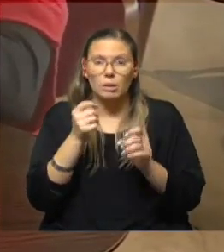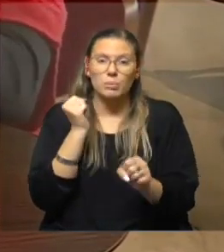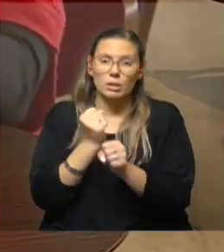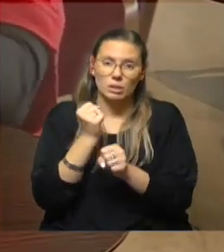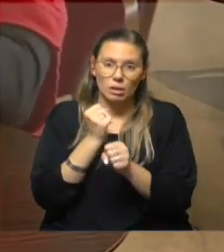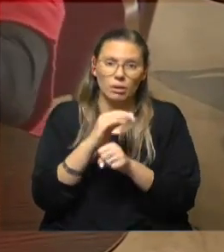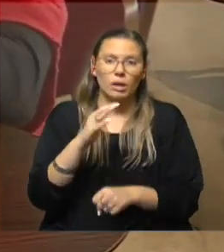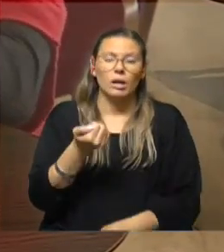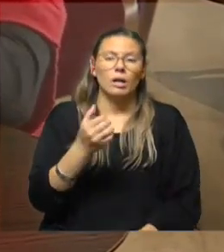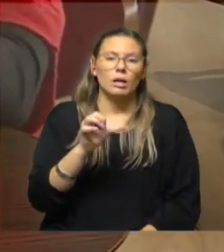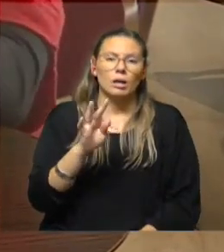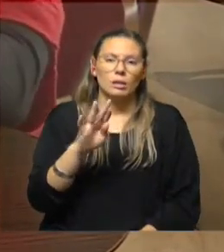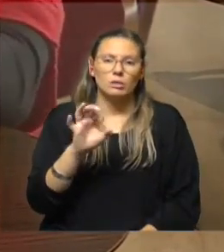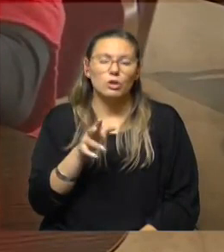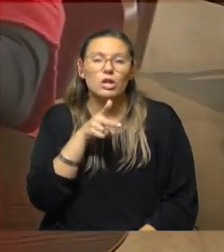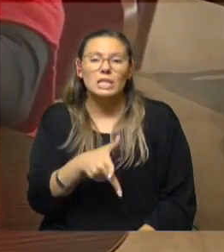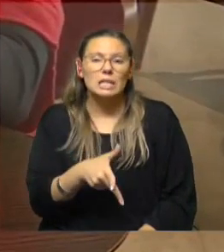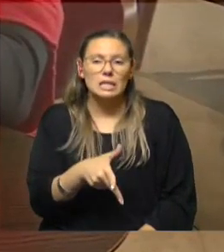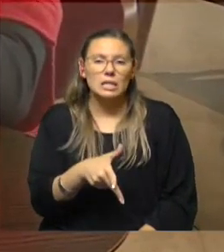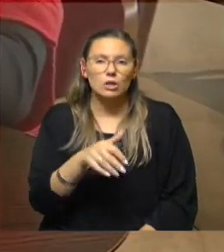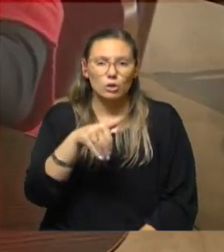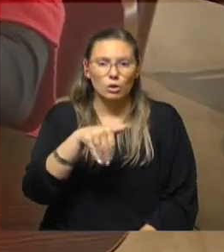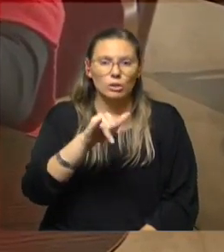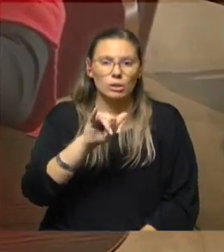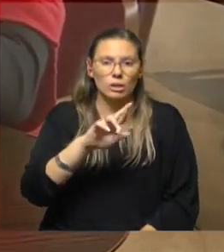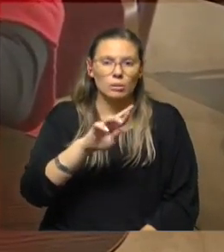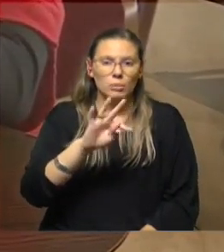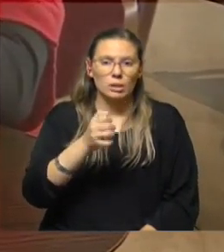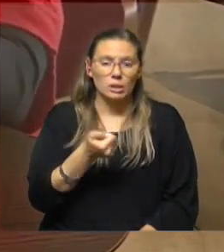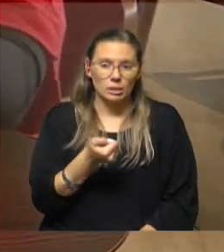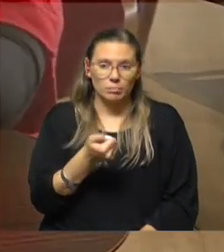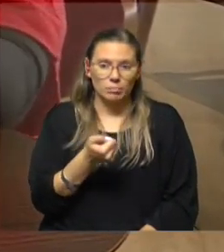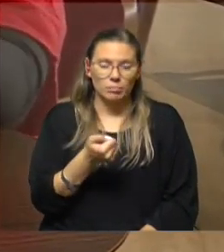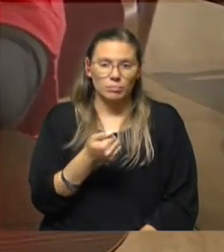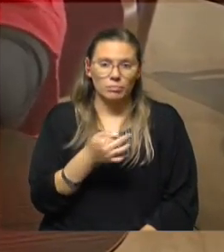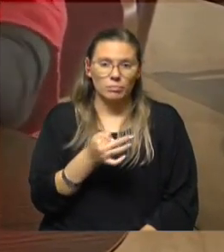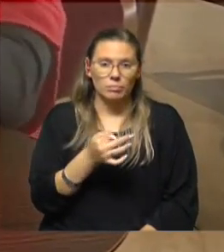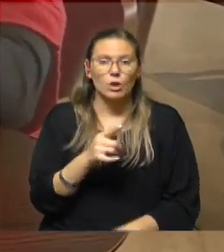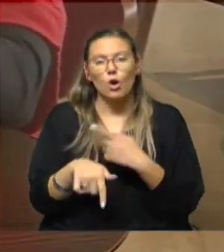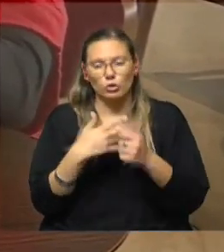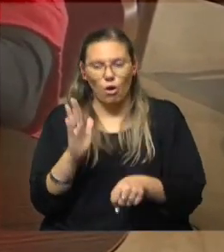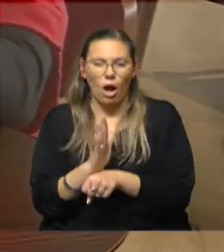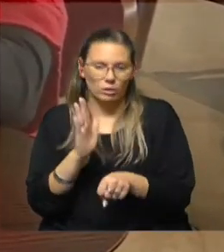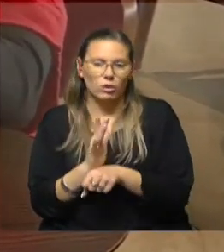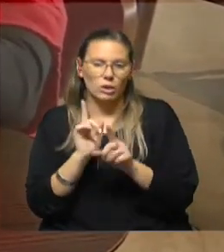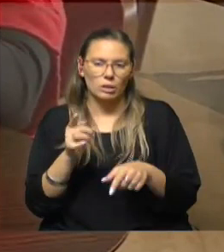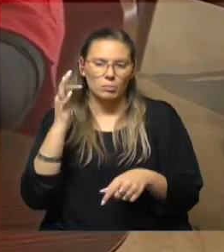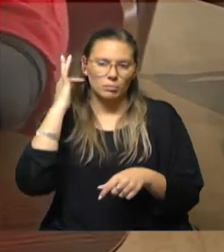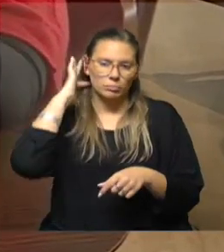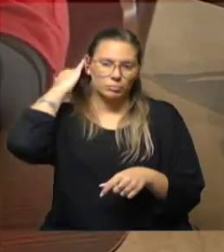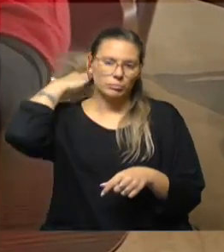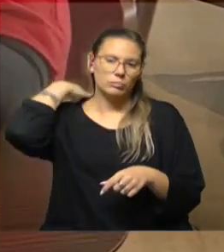Luciano Castro, que hace el hijo de Mirta, y bueno, también otros actores también, ¿no?